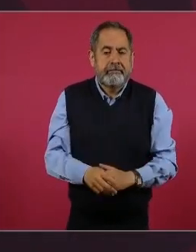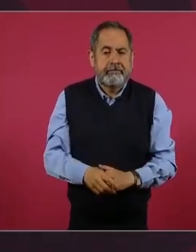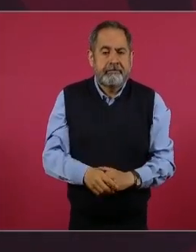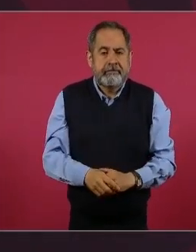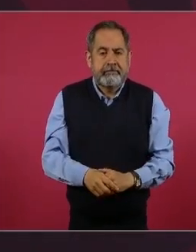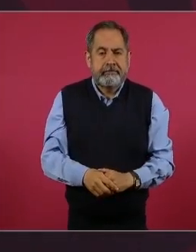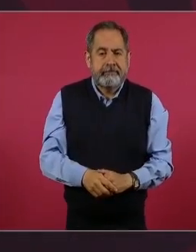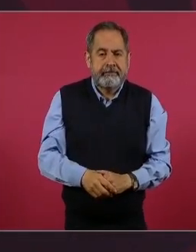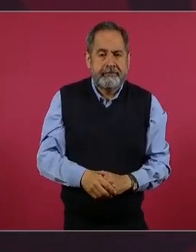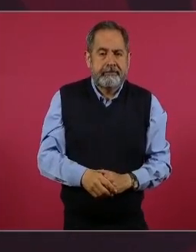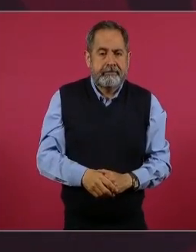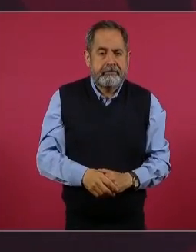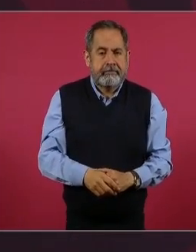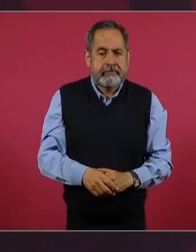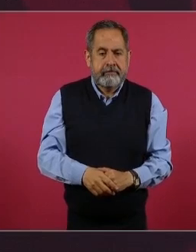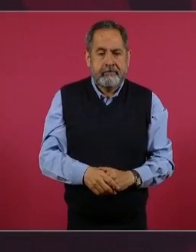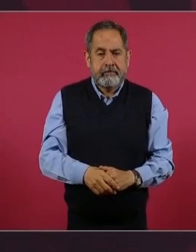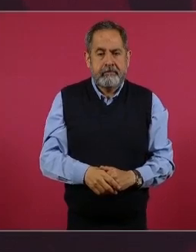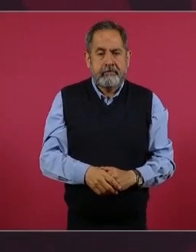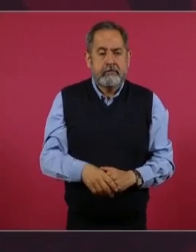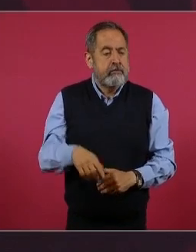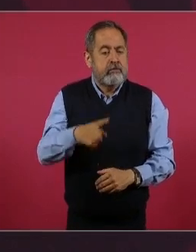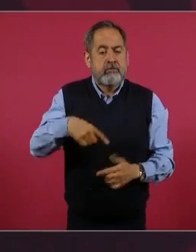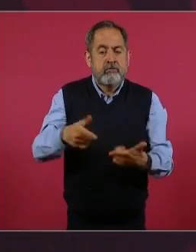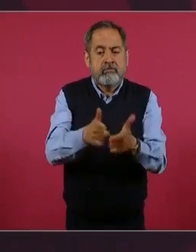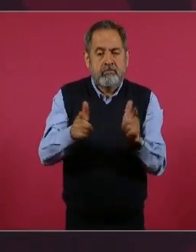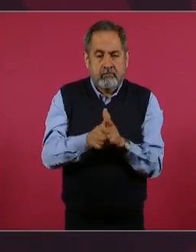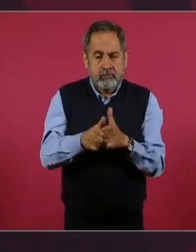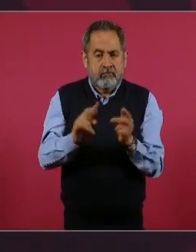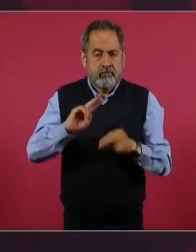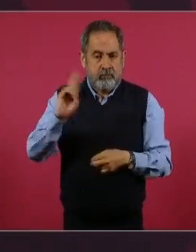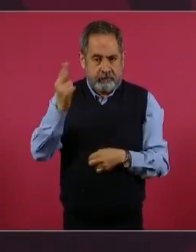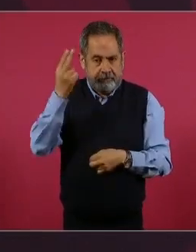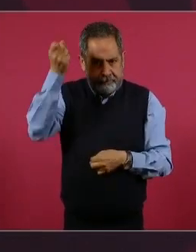Pues es un grupo de la Universidad de Sinaloa,